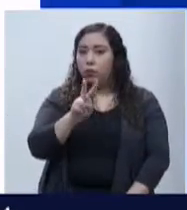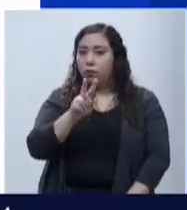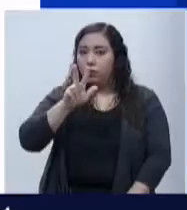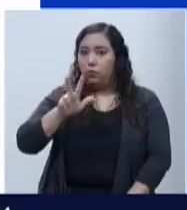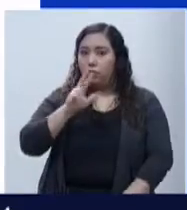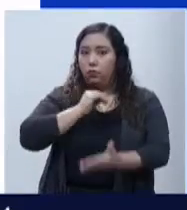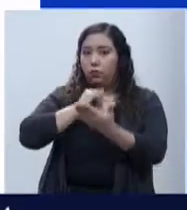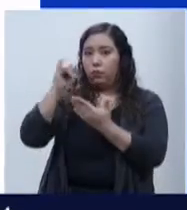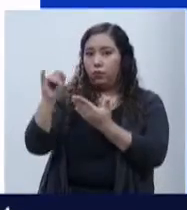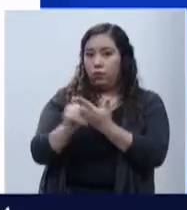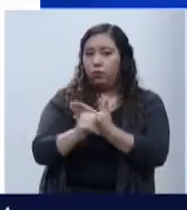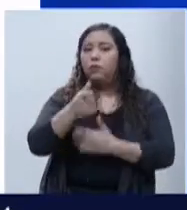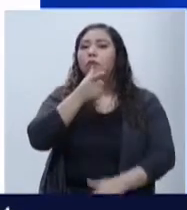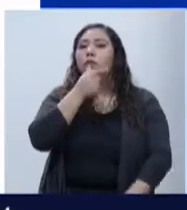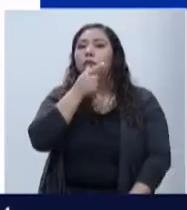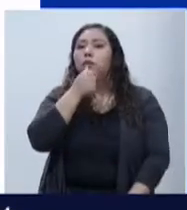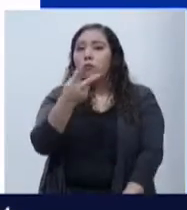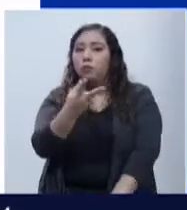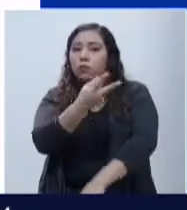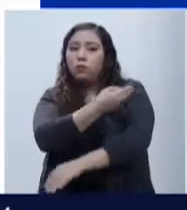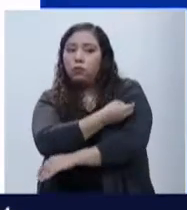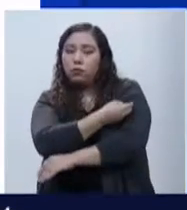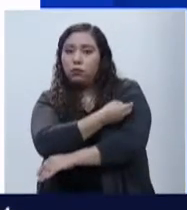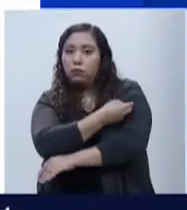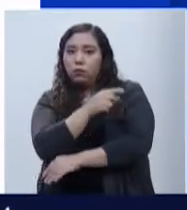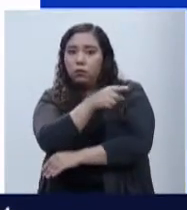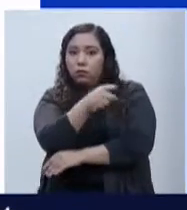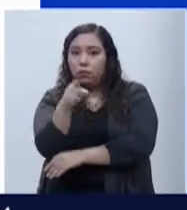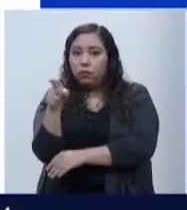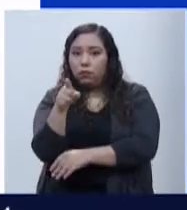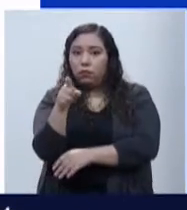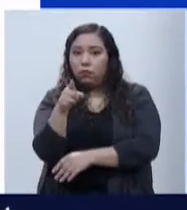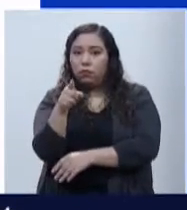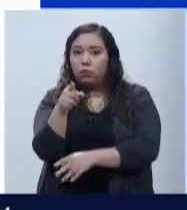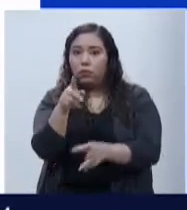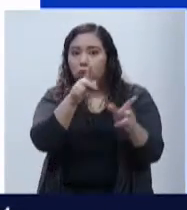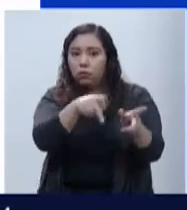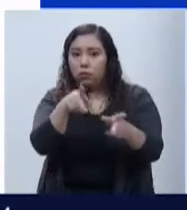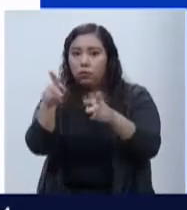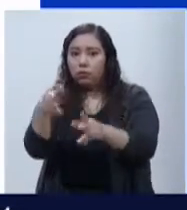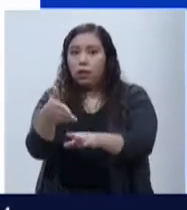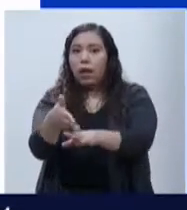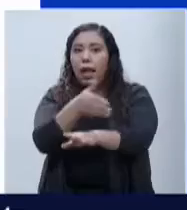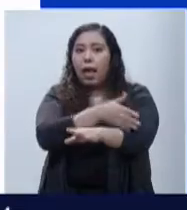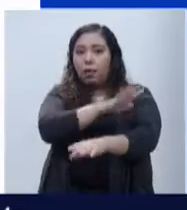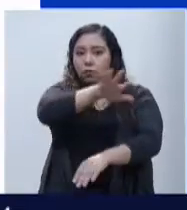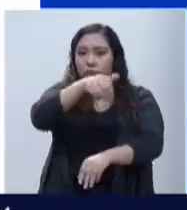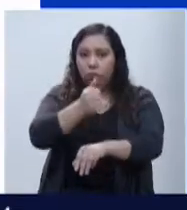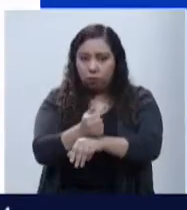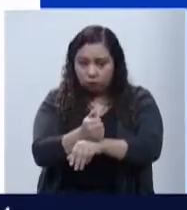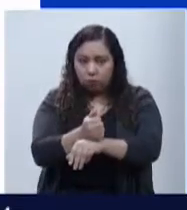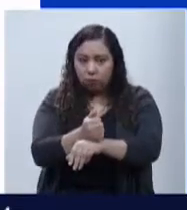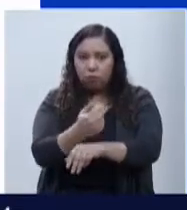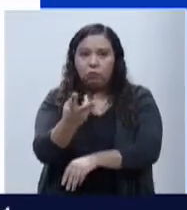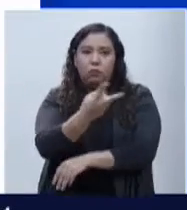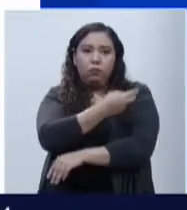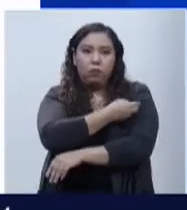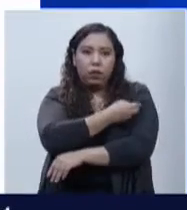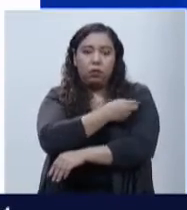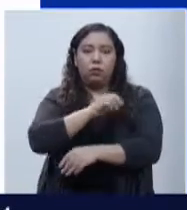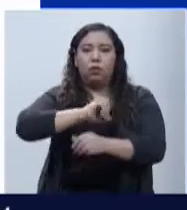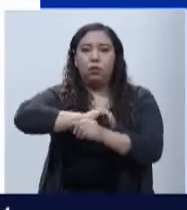se estará vacunando a la población que previamente hizo una cita a través de la plataforma vacunar kobe 19